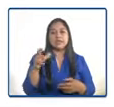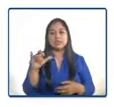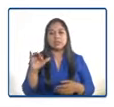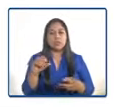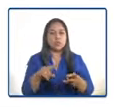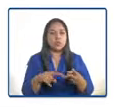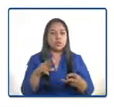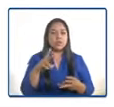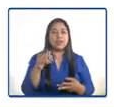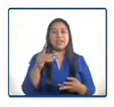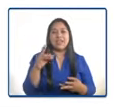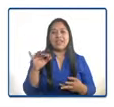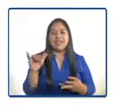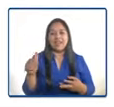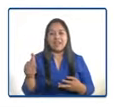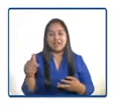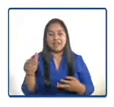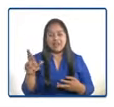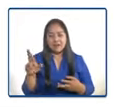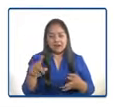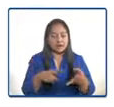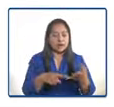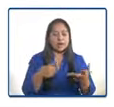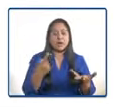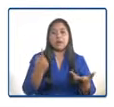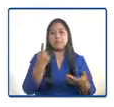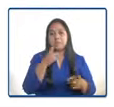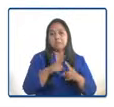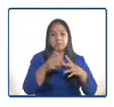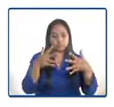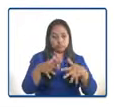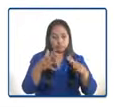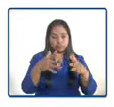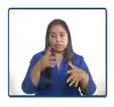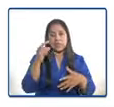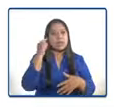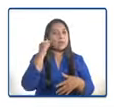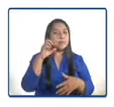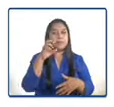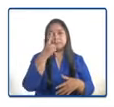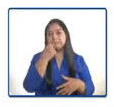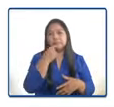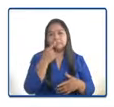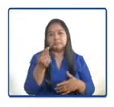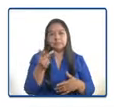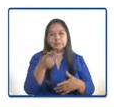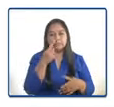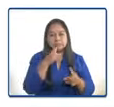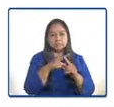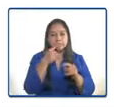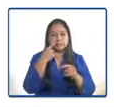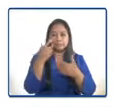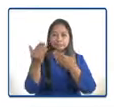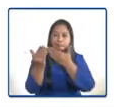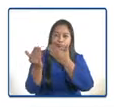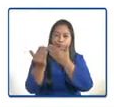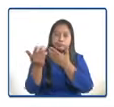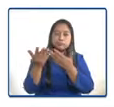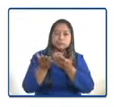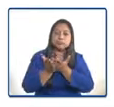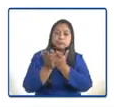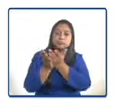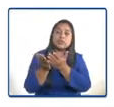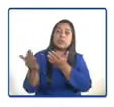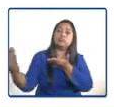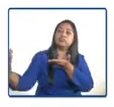radares, sistemas de software Marine Traffic para detectar las aproximaciones de los buques a las